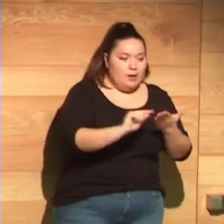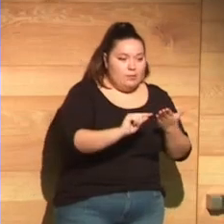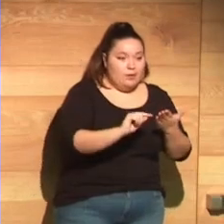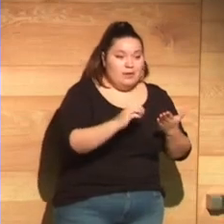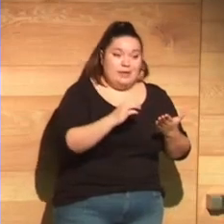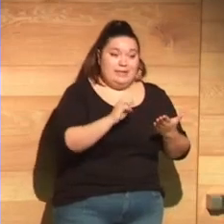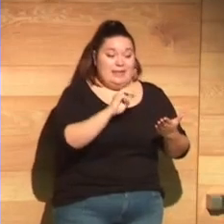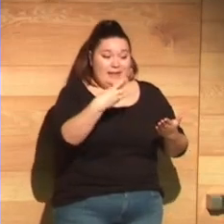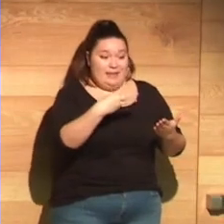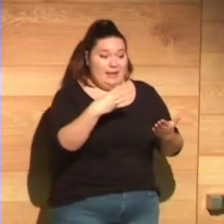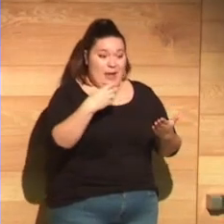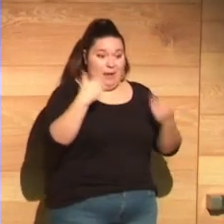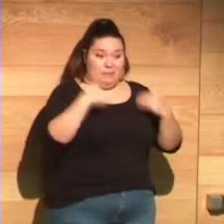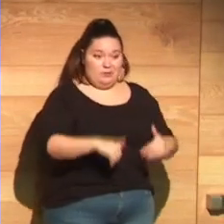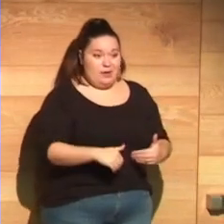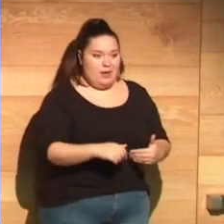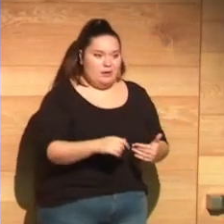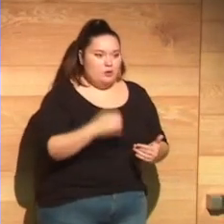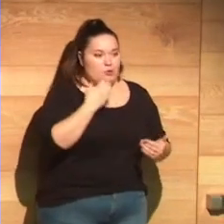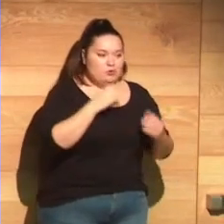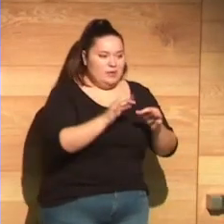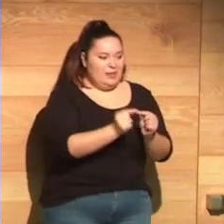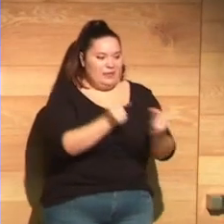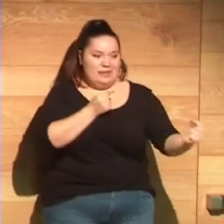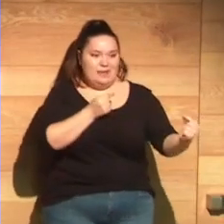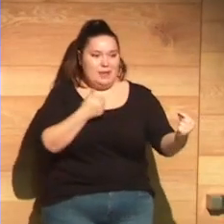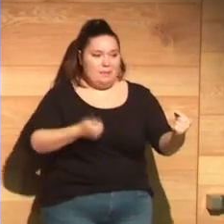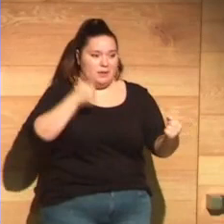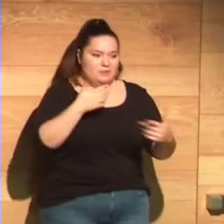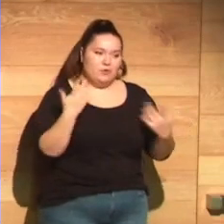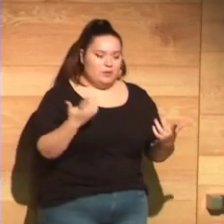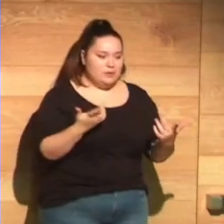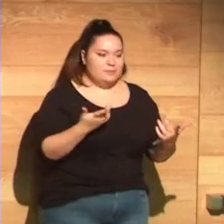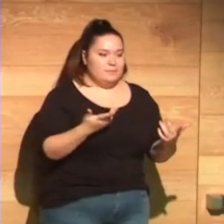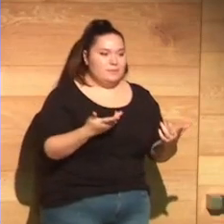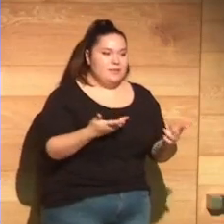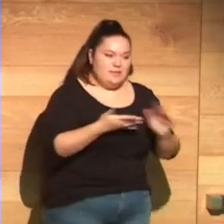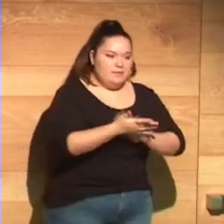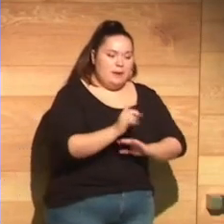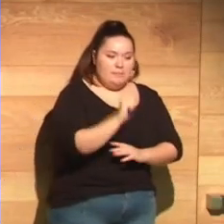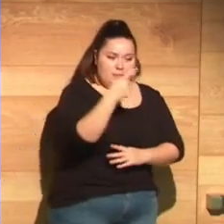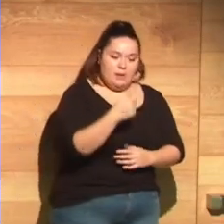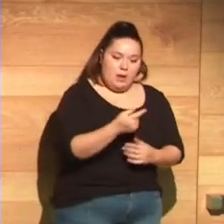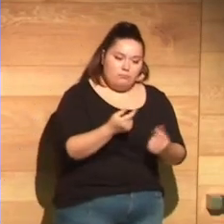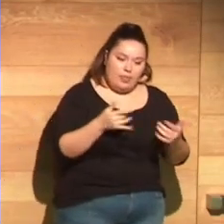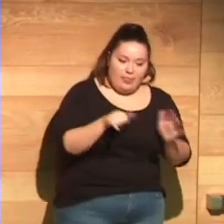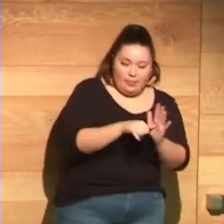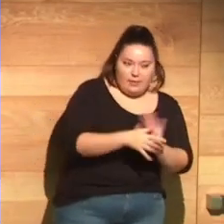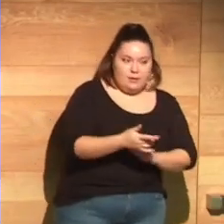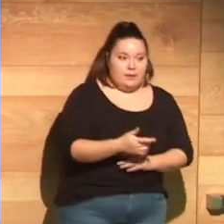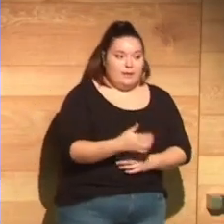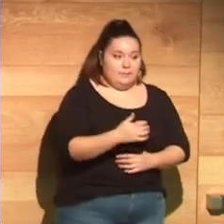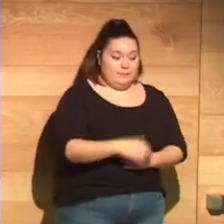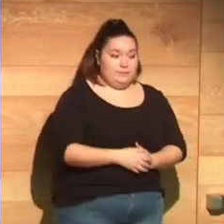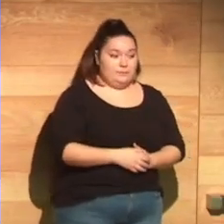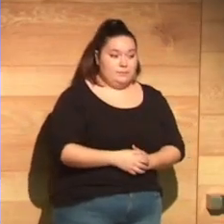mí es el personaje. Una vez que me pongo a escribirlo, si yo lo escribo en tercera persona, me distancio mucho más de él que en